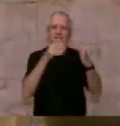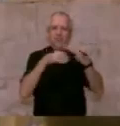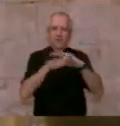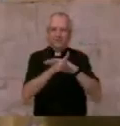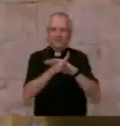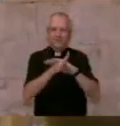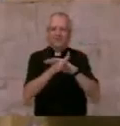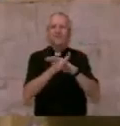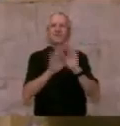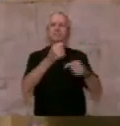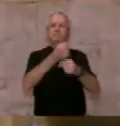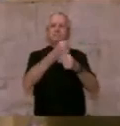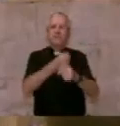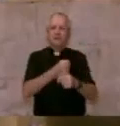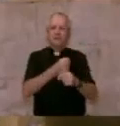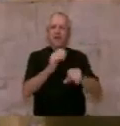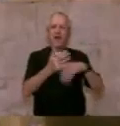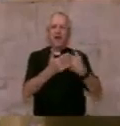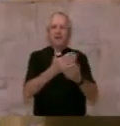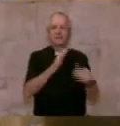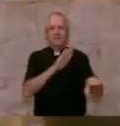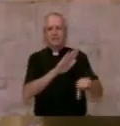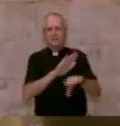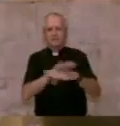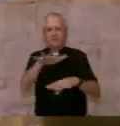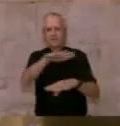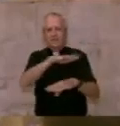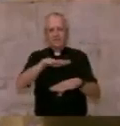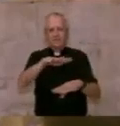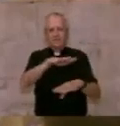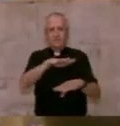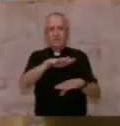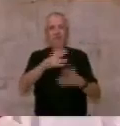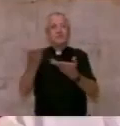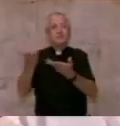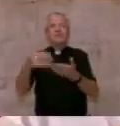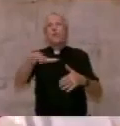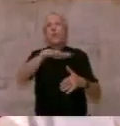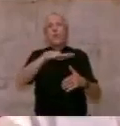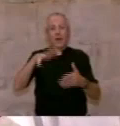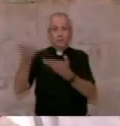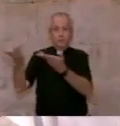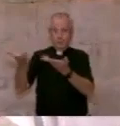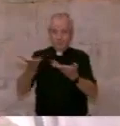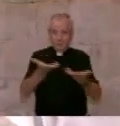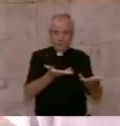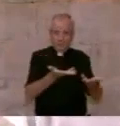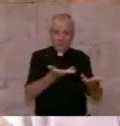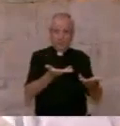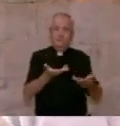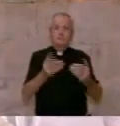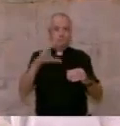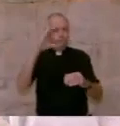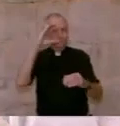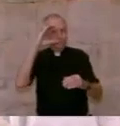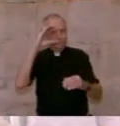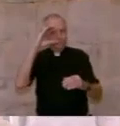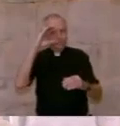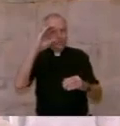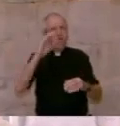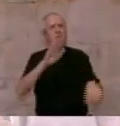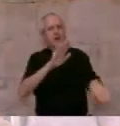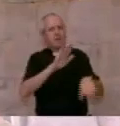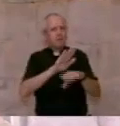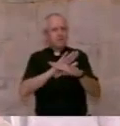casa donde entréis hasta que os vayáis de aquel sitio. Y si un lugar no os recibe ni os escucha al